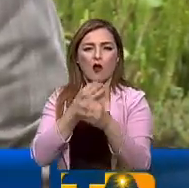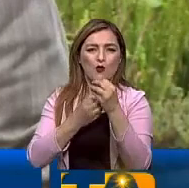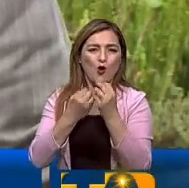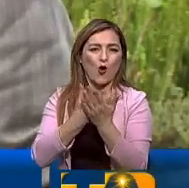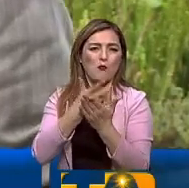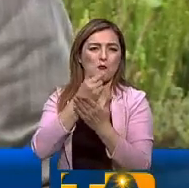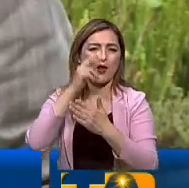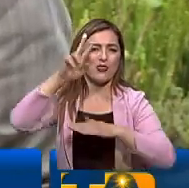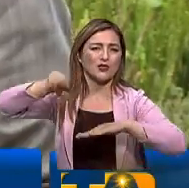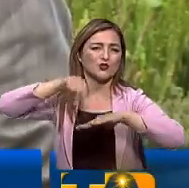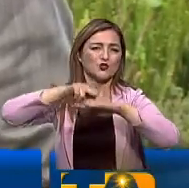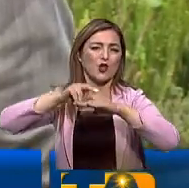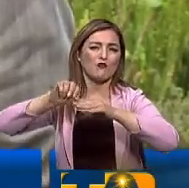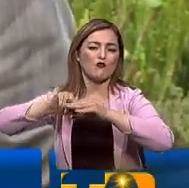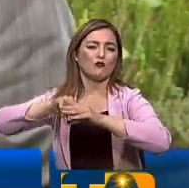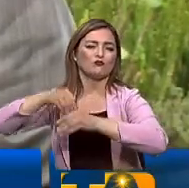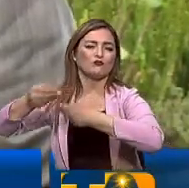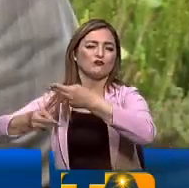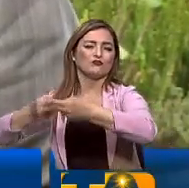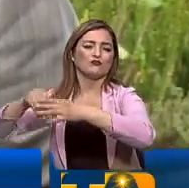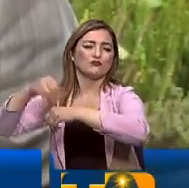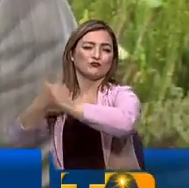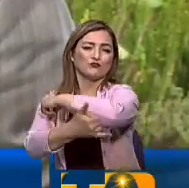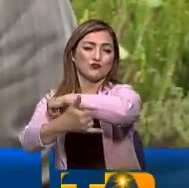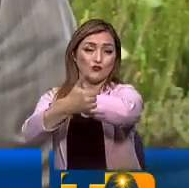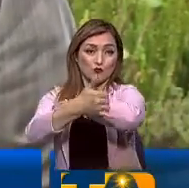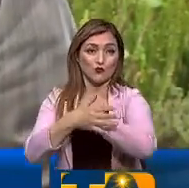nacional y de exportación la merma en los